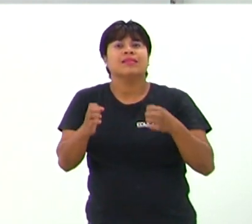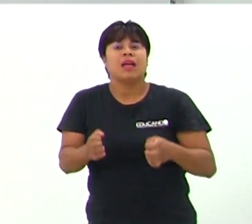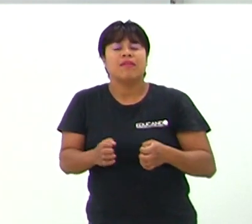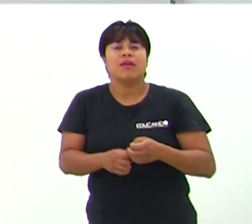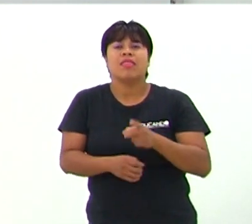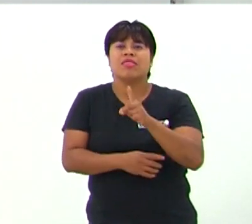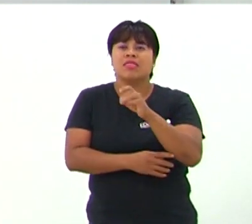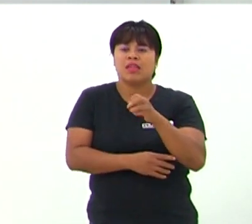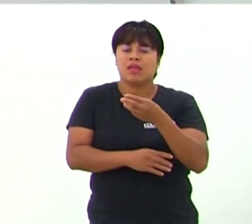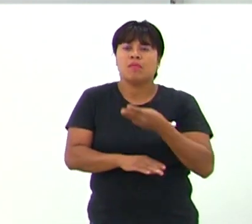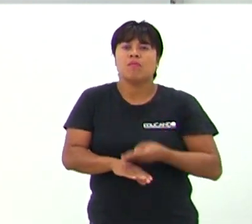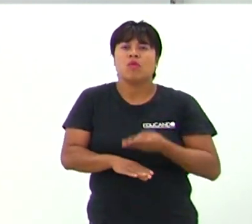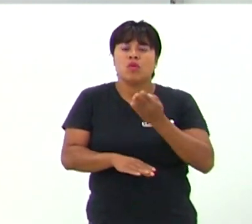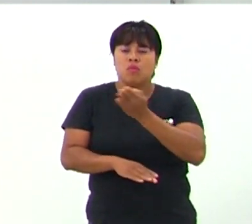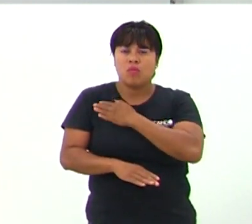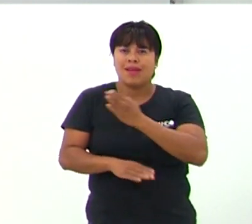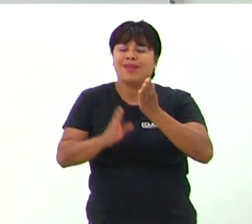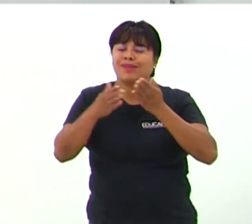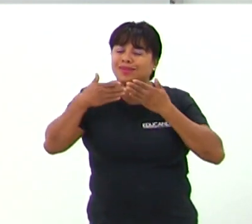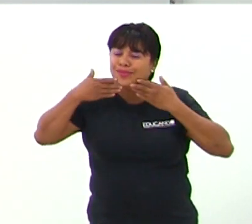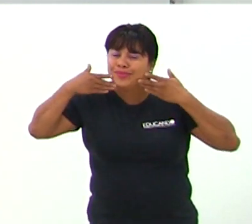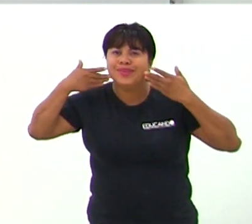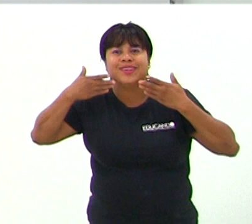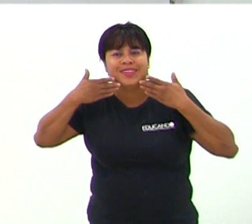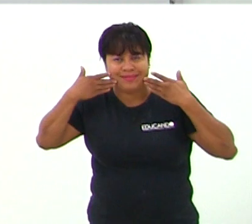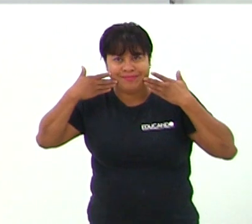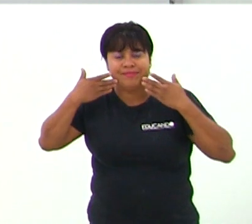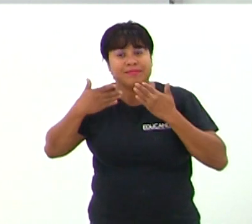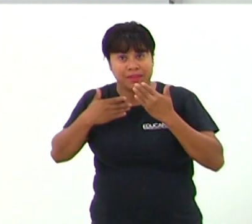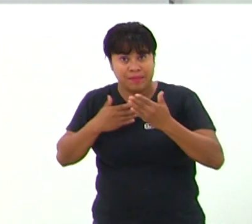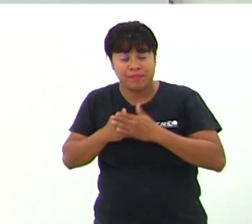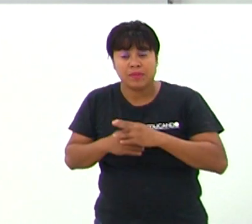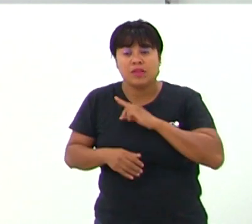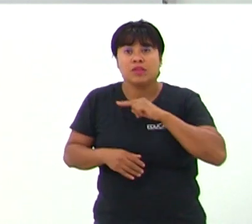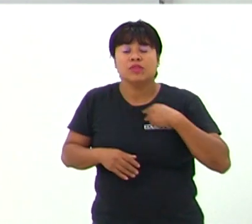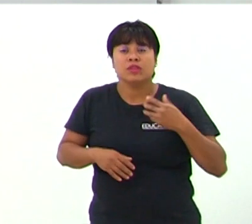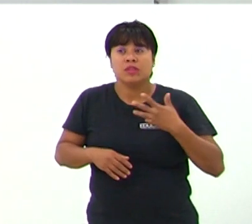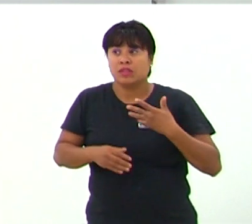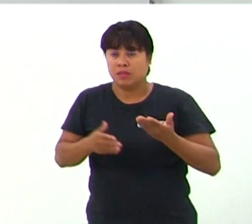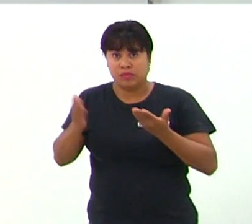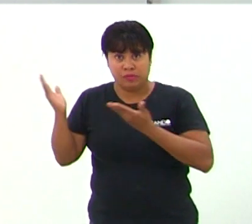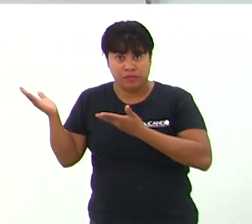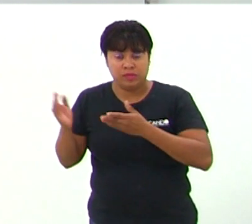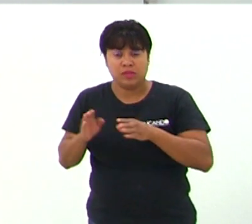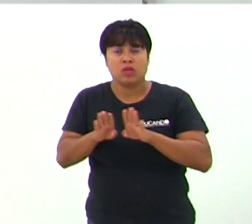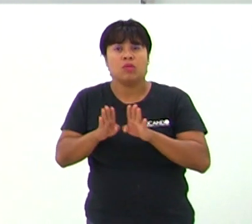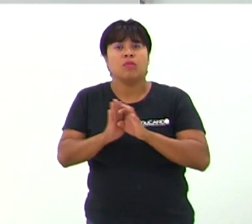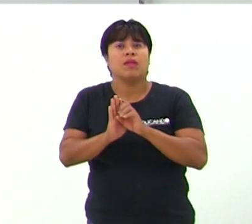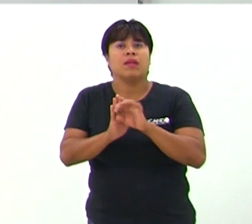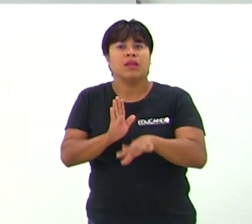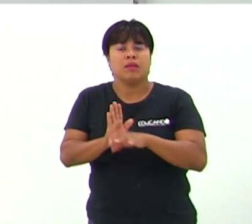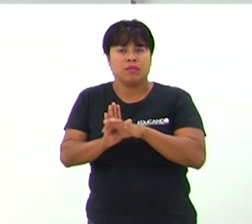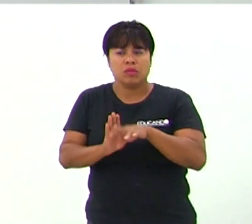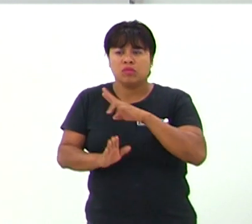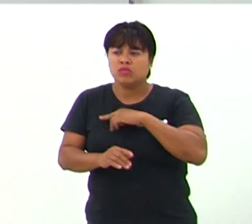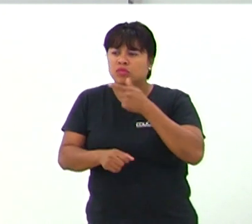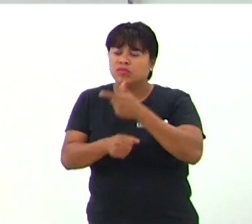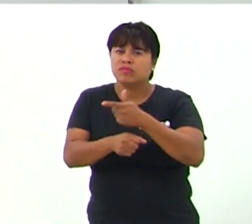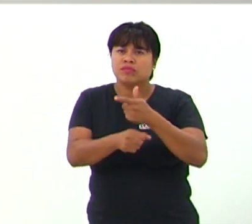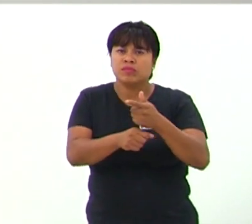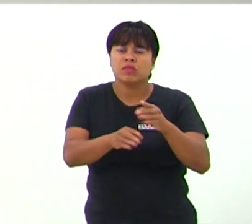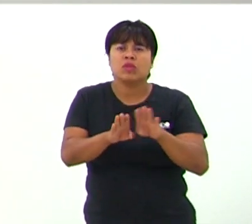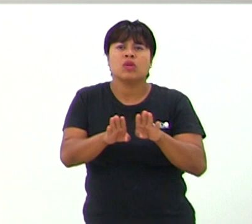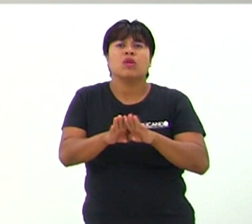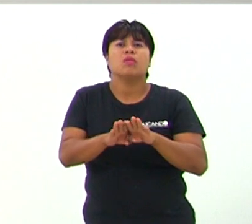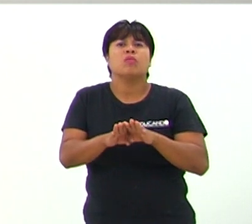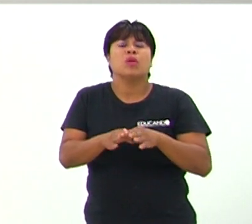de muy buen humor. Bien, tenemos en este ejemplo identificado de